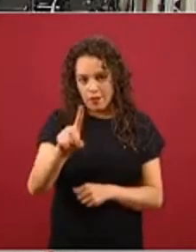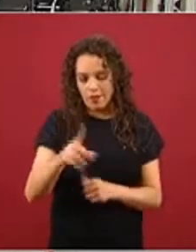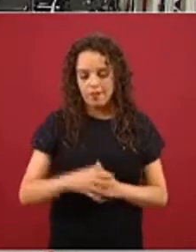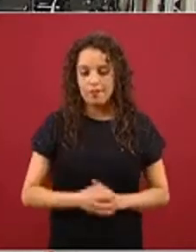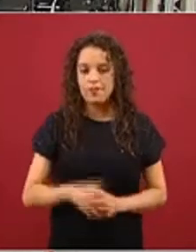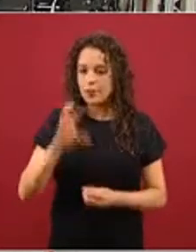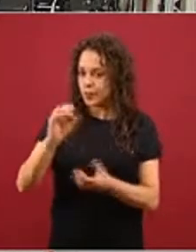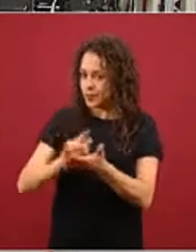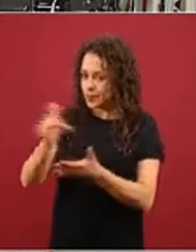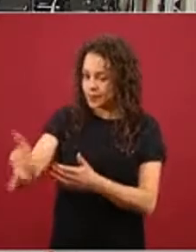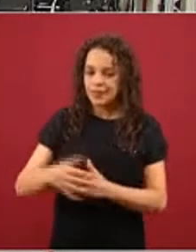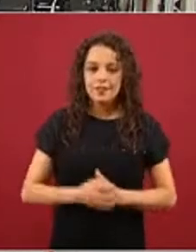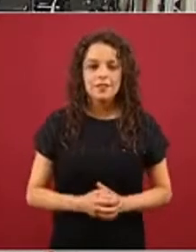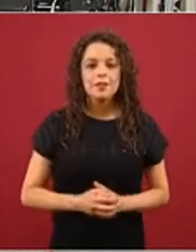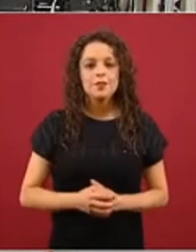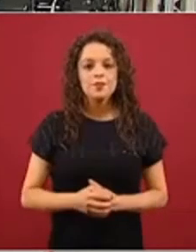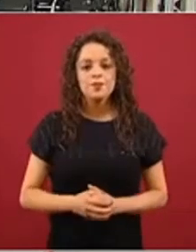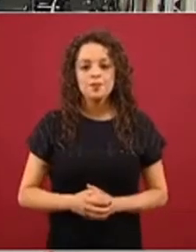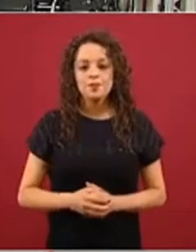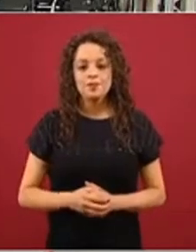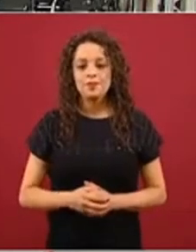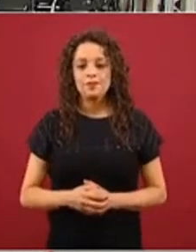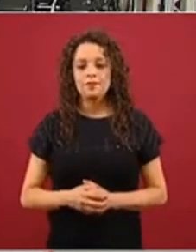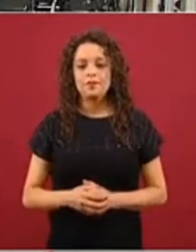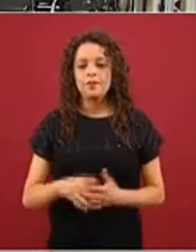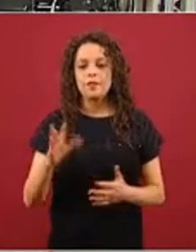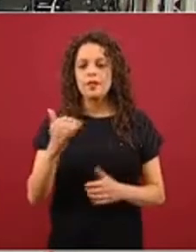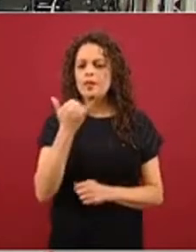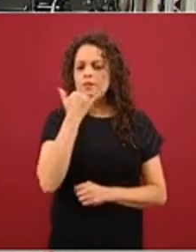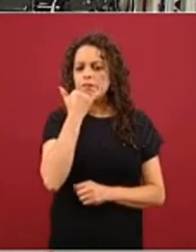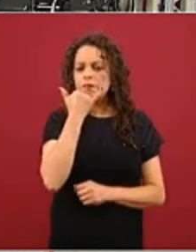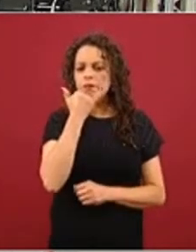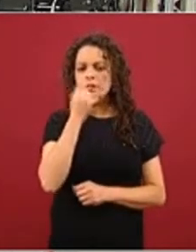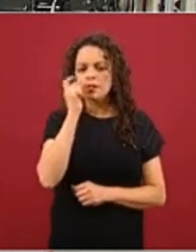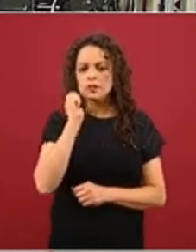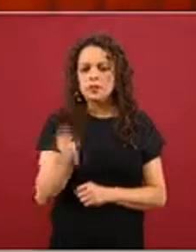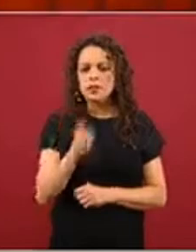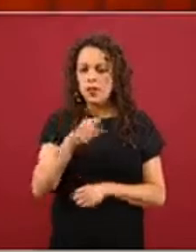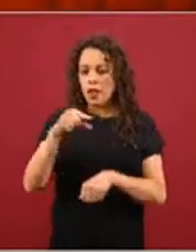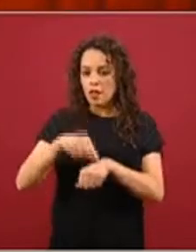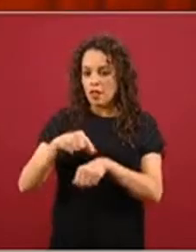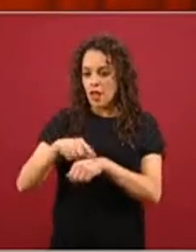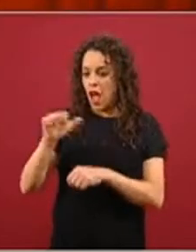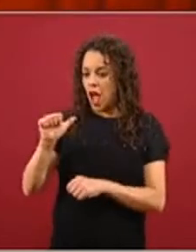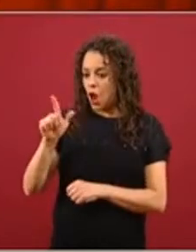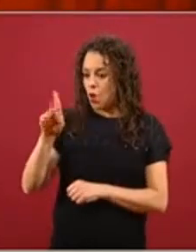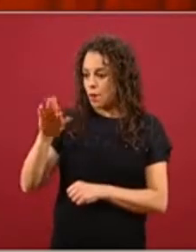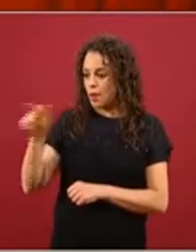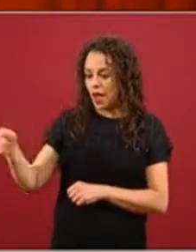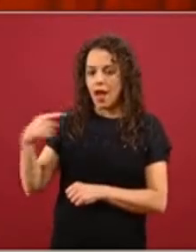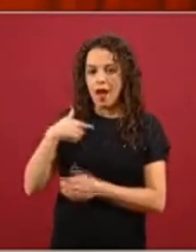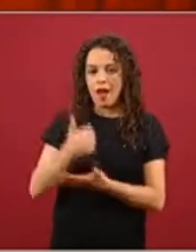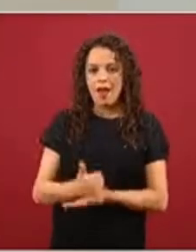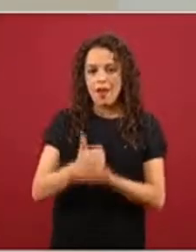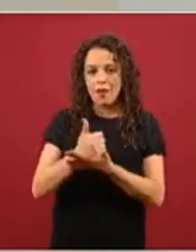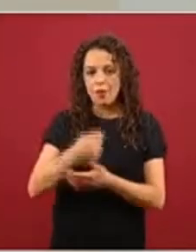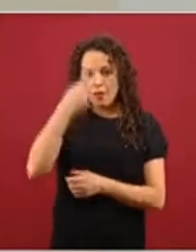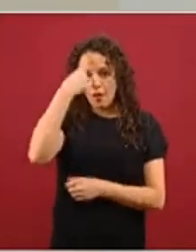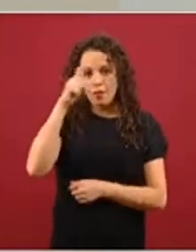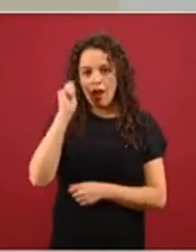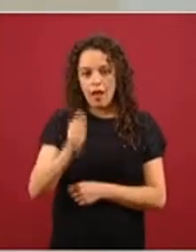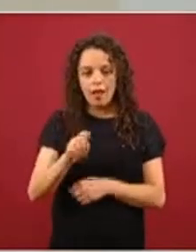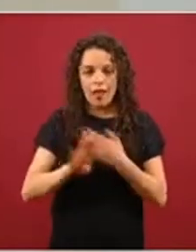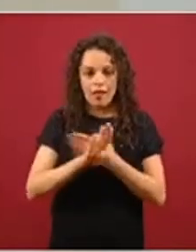¿no? No, tú, ¿verdad? Solo, Gracias. perdón, me está aquí el doctor Alomía ayudando a identificar, para que no haya ninguna confusión. Lo